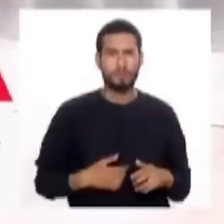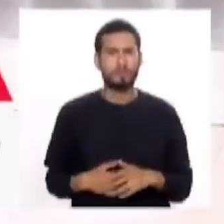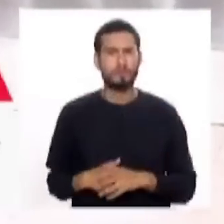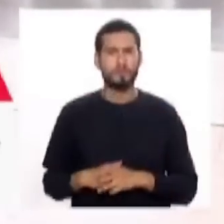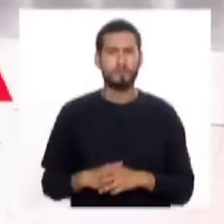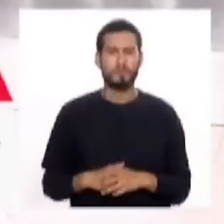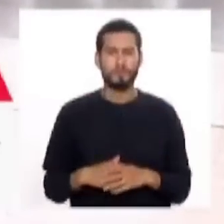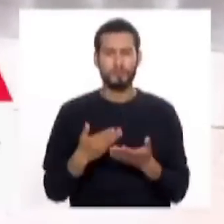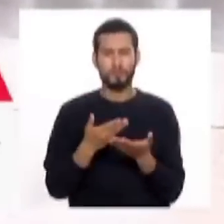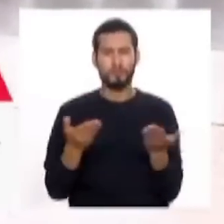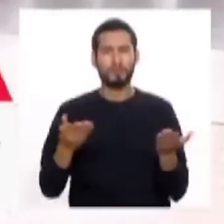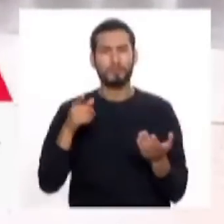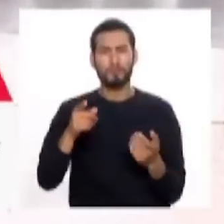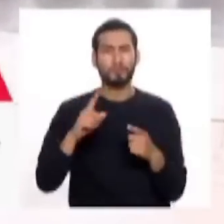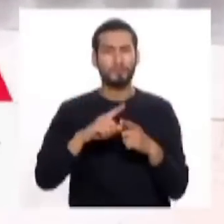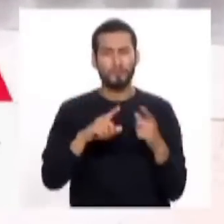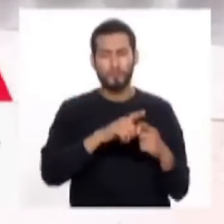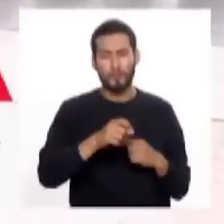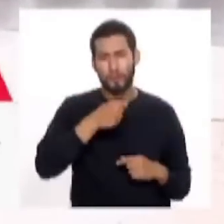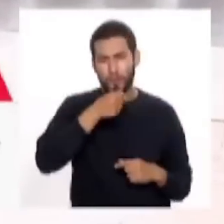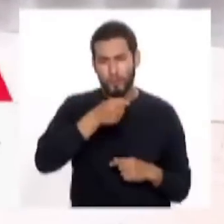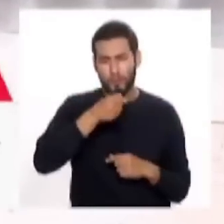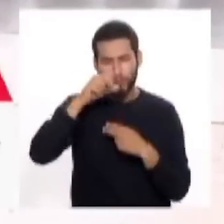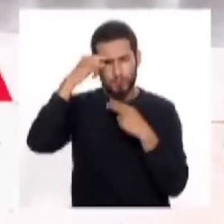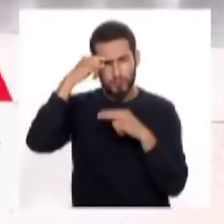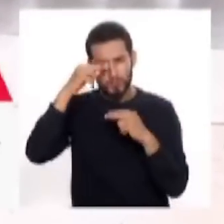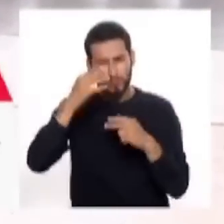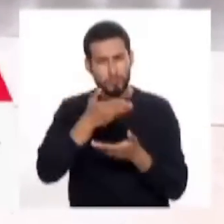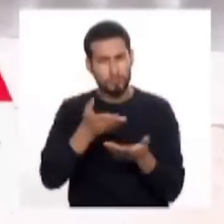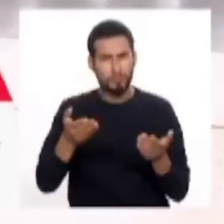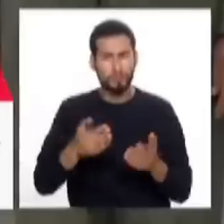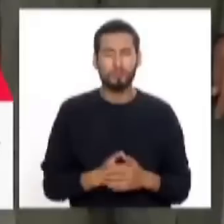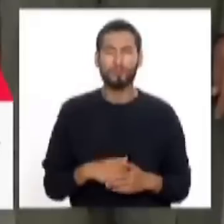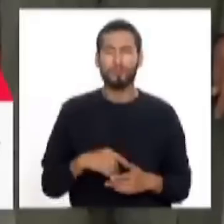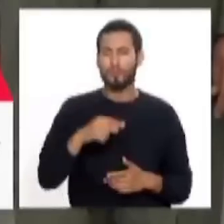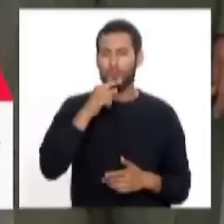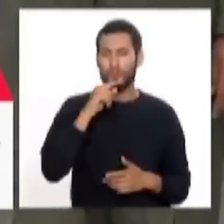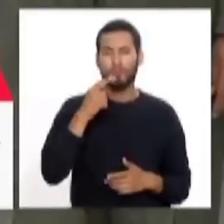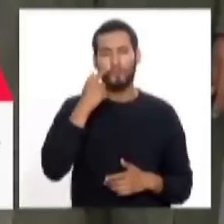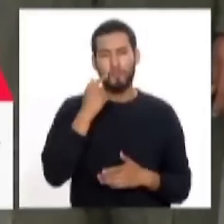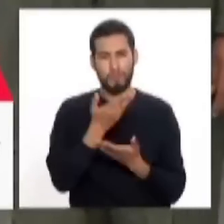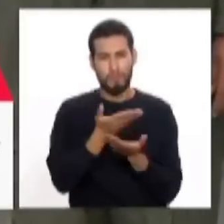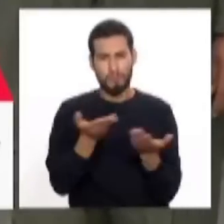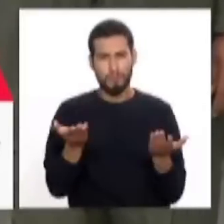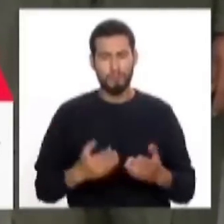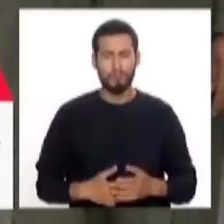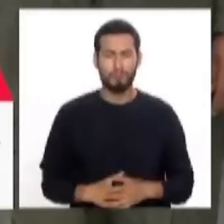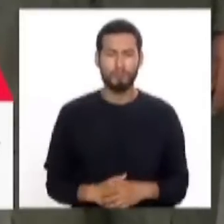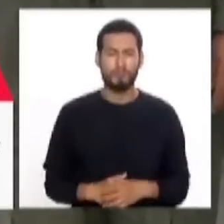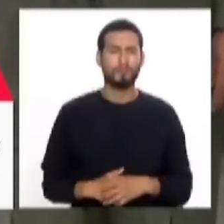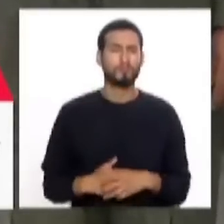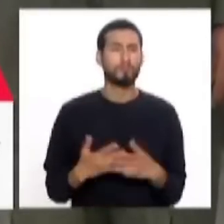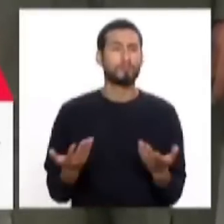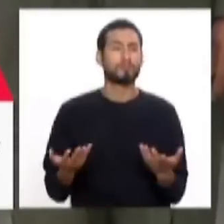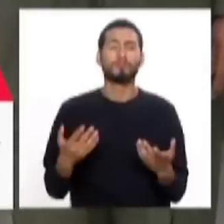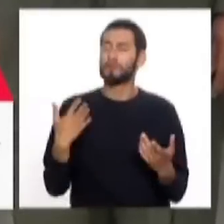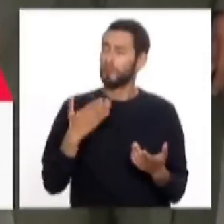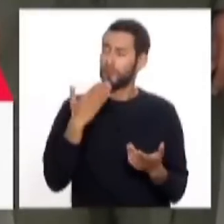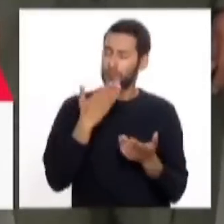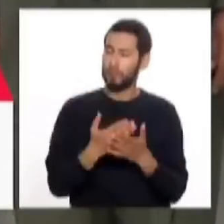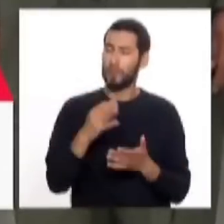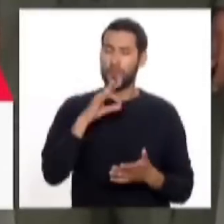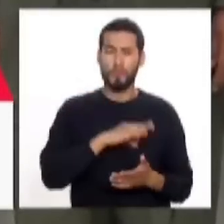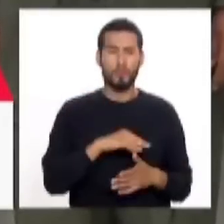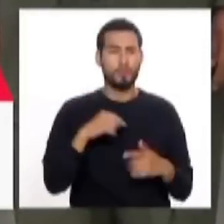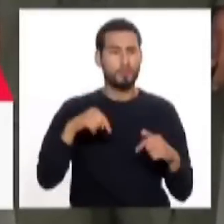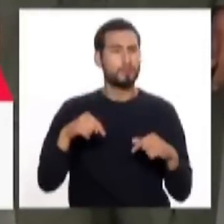señores y señoras de la prensa, señoras y señores. Nada más oportuna